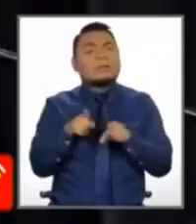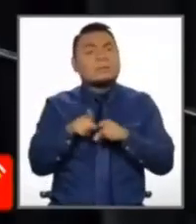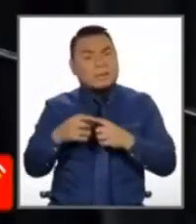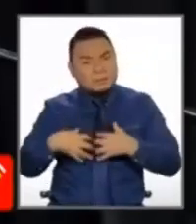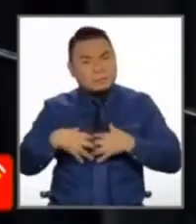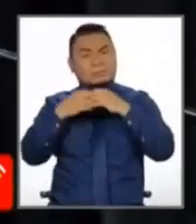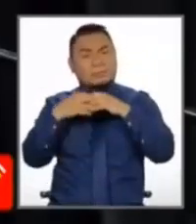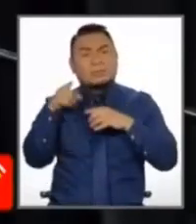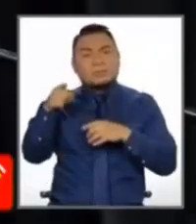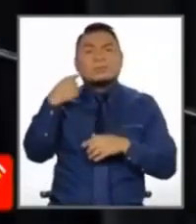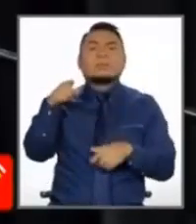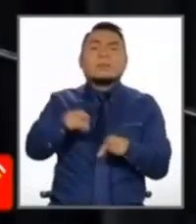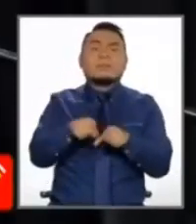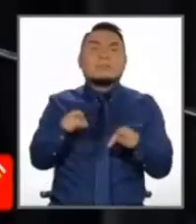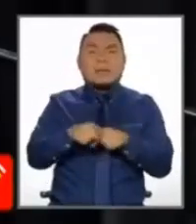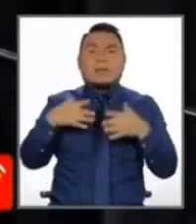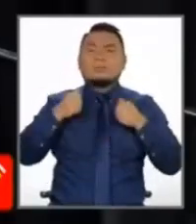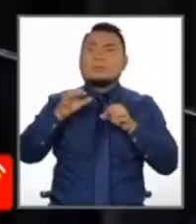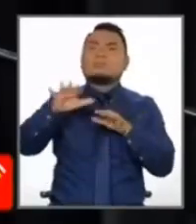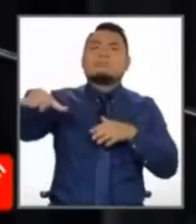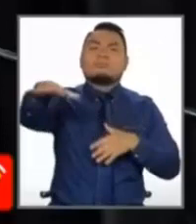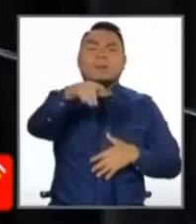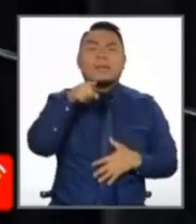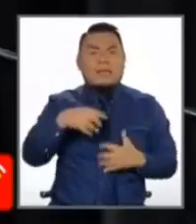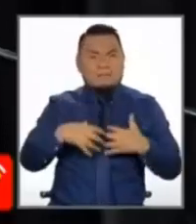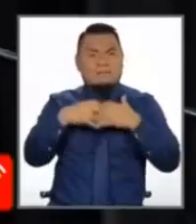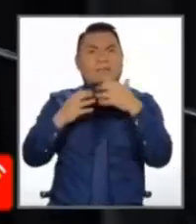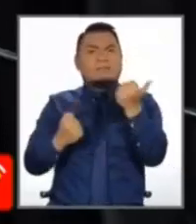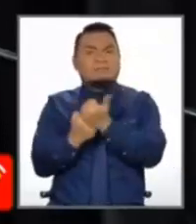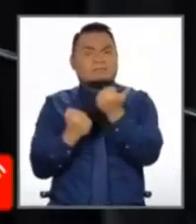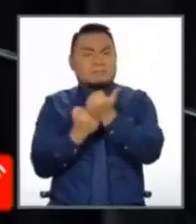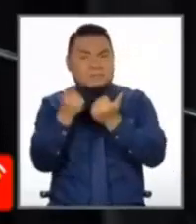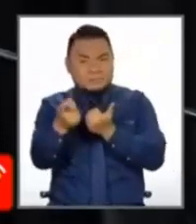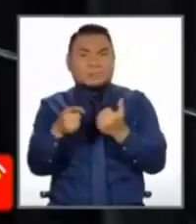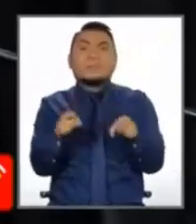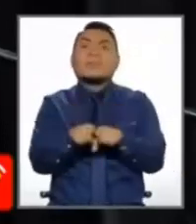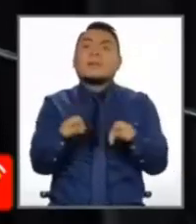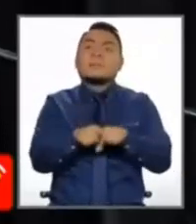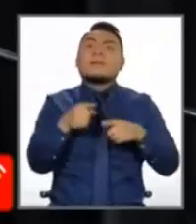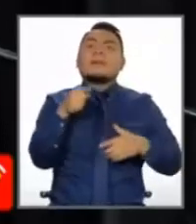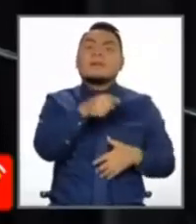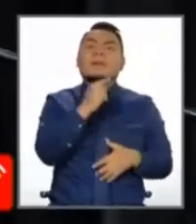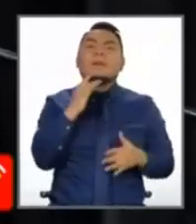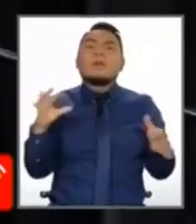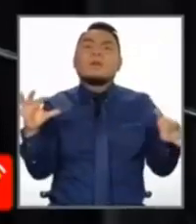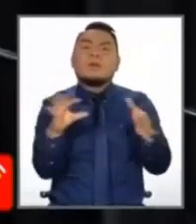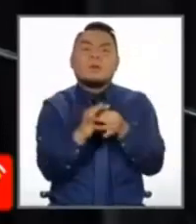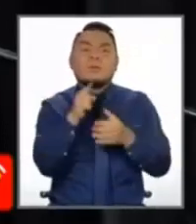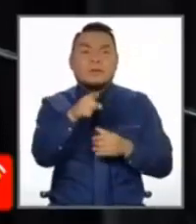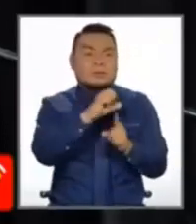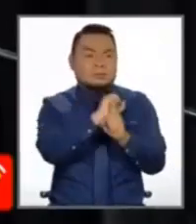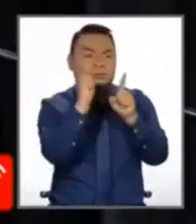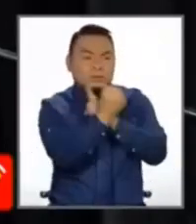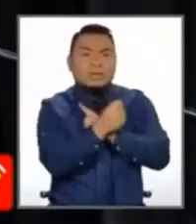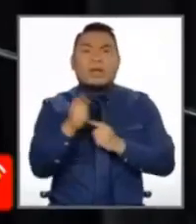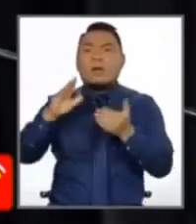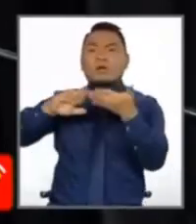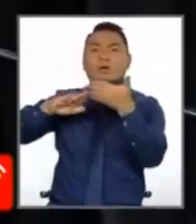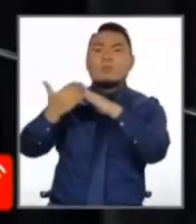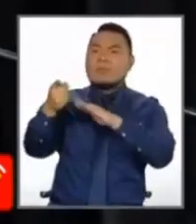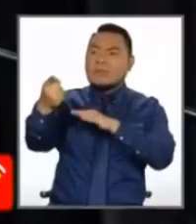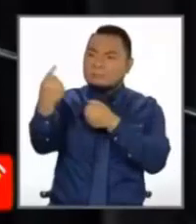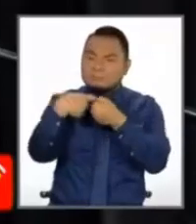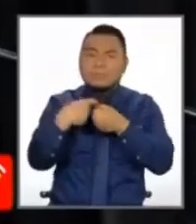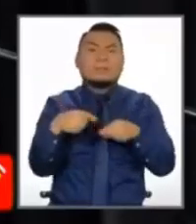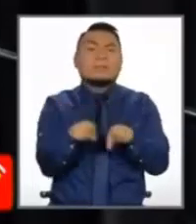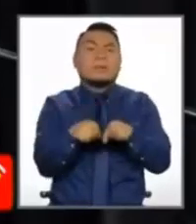que fortalecer la red periférica de salud. Pero hay que fortalecerla como que hay que fortalecer también la vinculación con la sociedad, con las